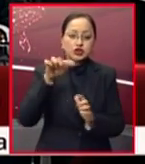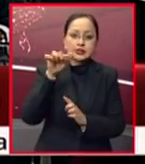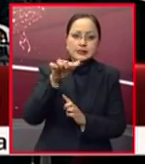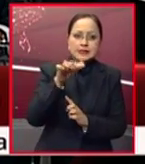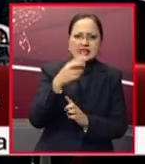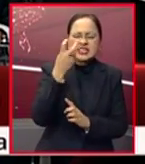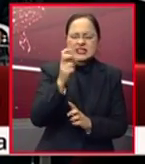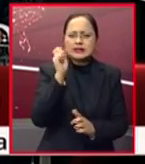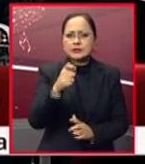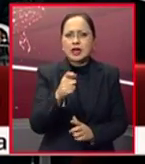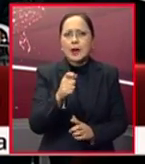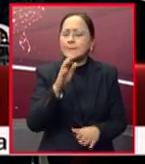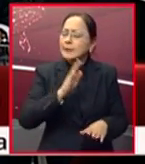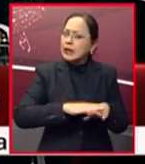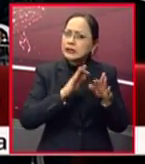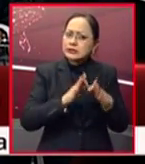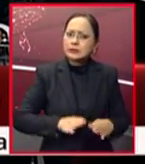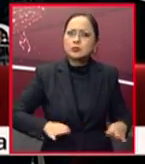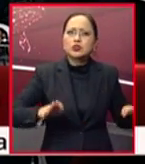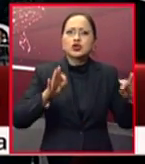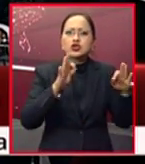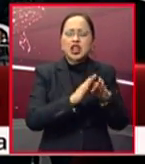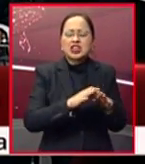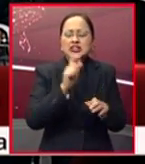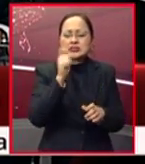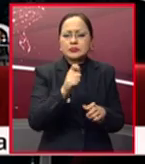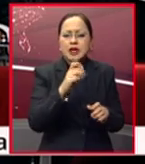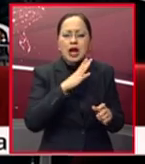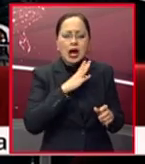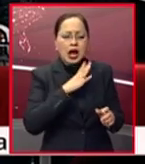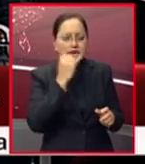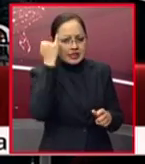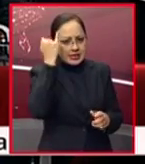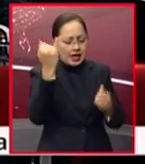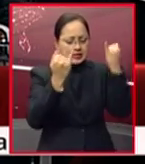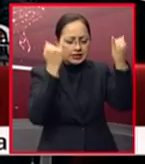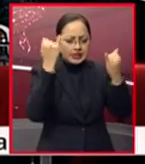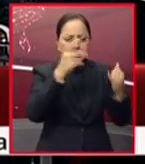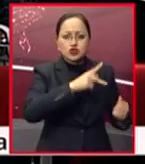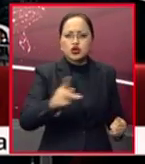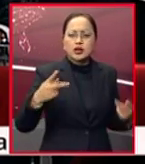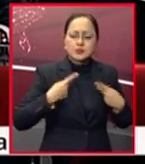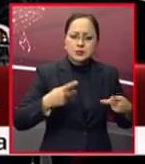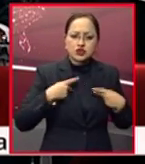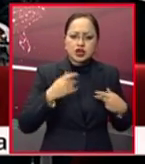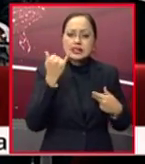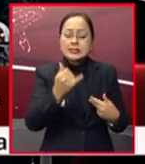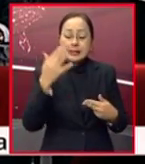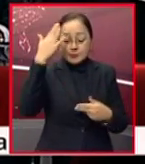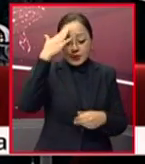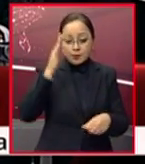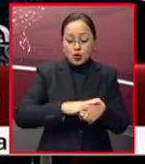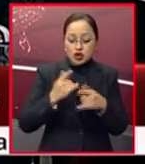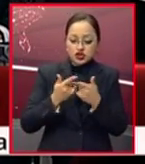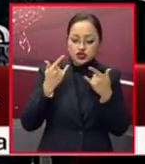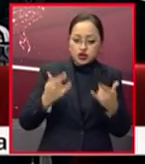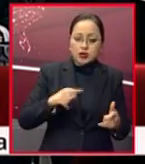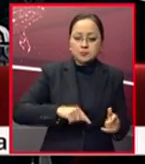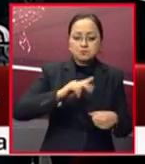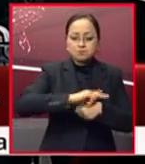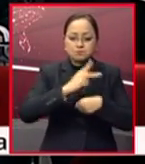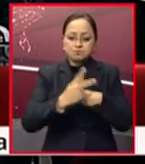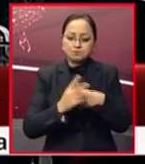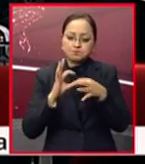ninguna otra el vínculo entre la ideología y la historia de nuestra nación, y como ningún otro